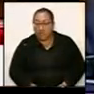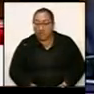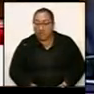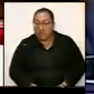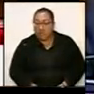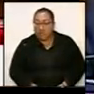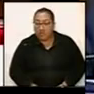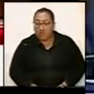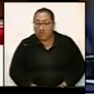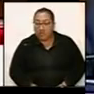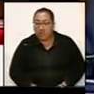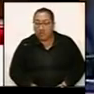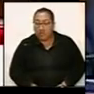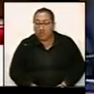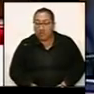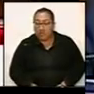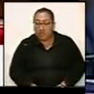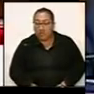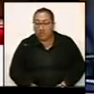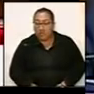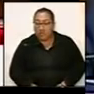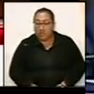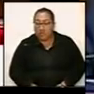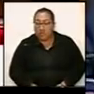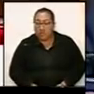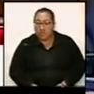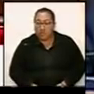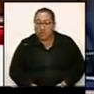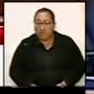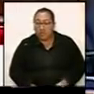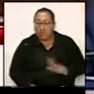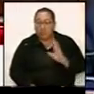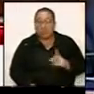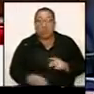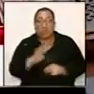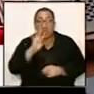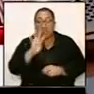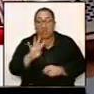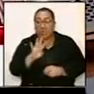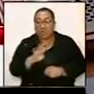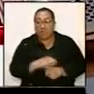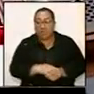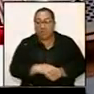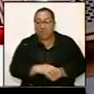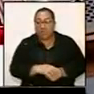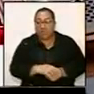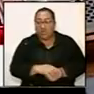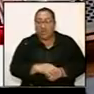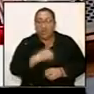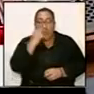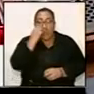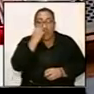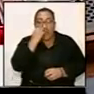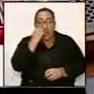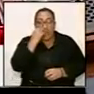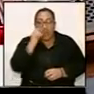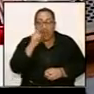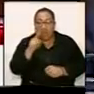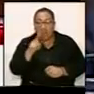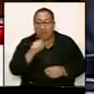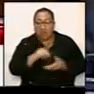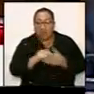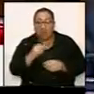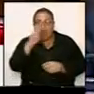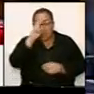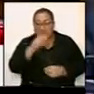para pedir el voto de confianza a usted, señor Salvador del Solar. Será el cuarto, así lo creo yo, pero así como va el